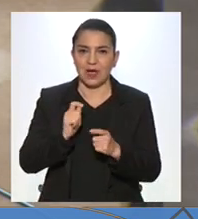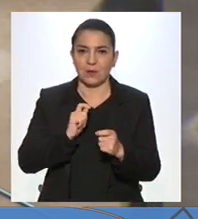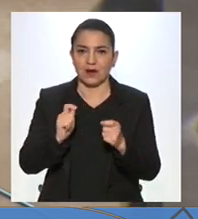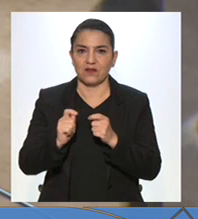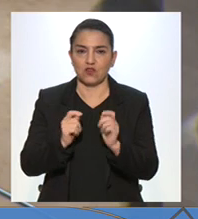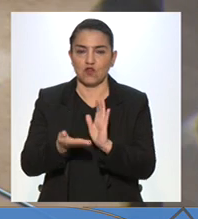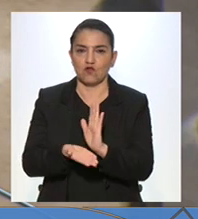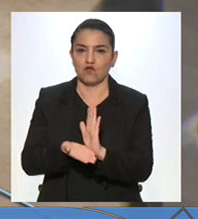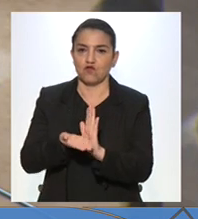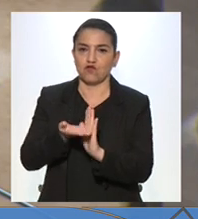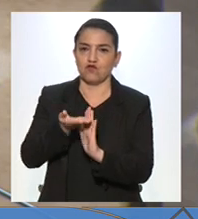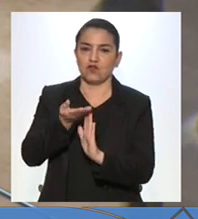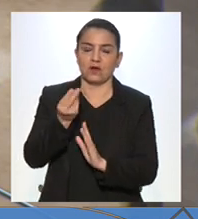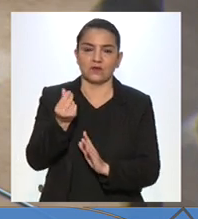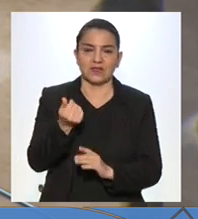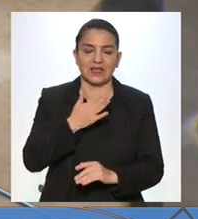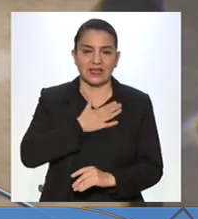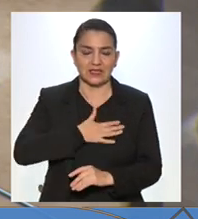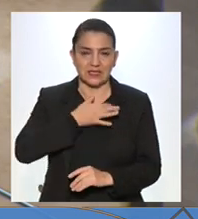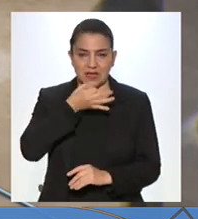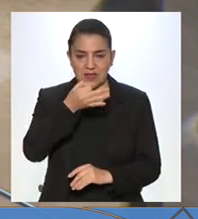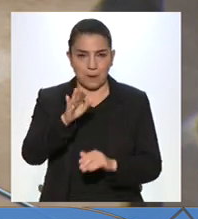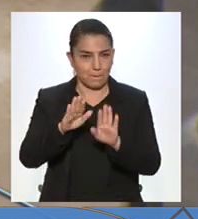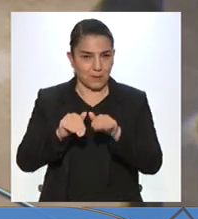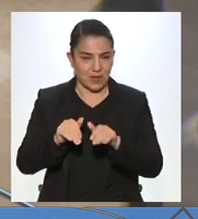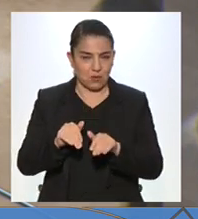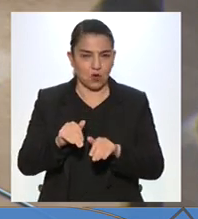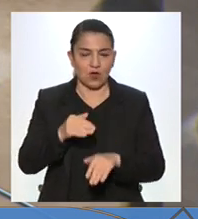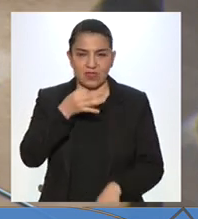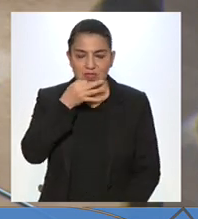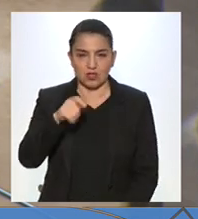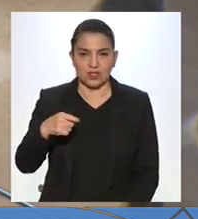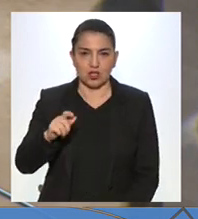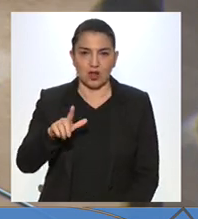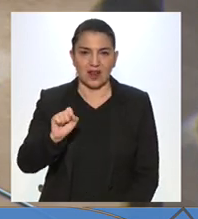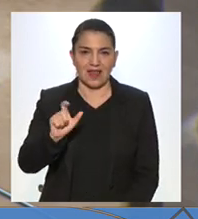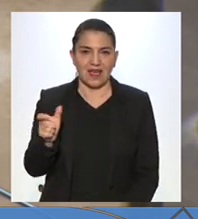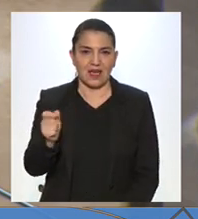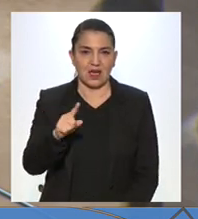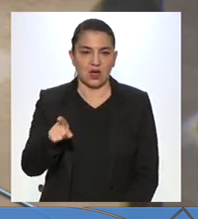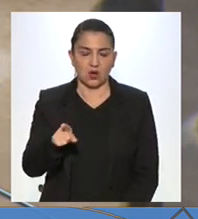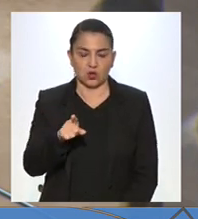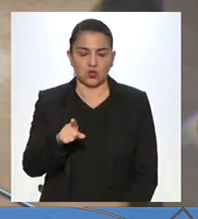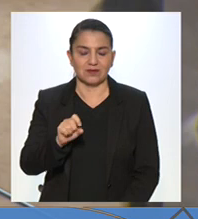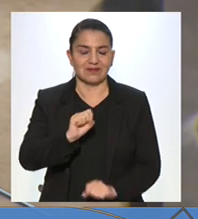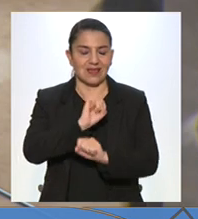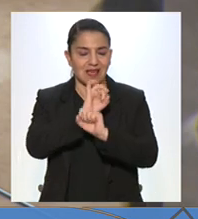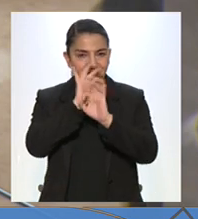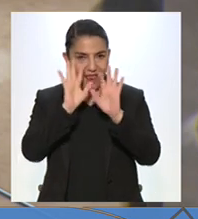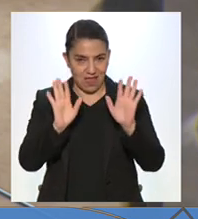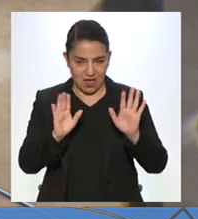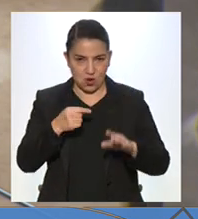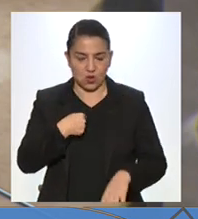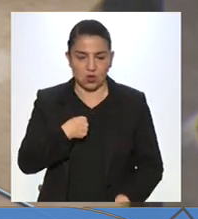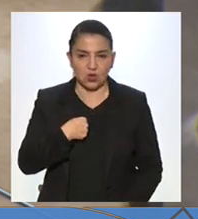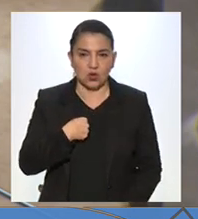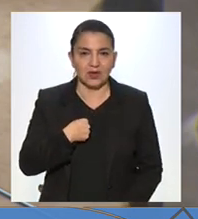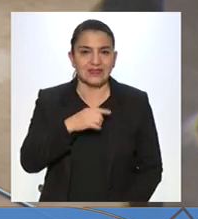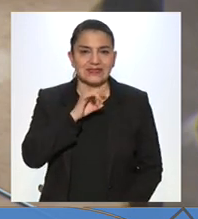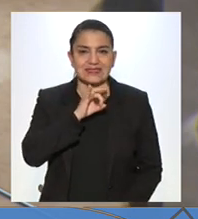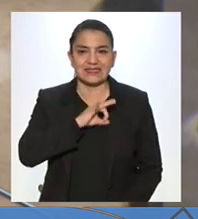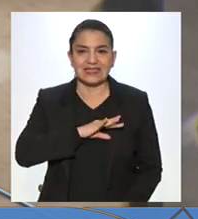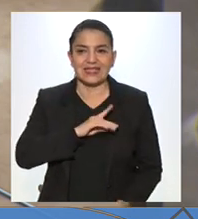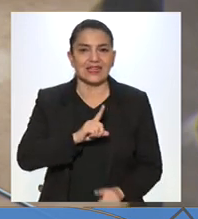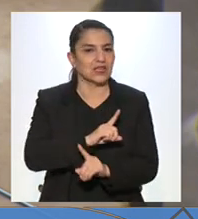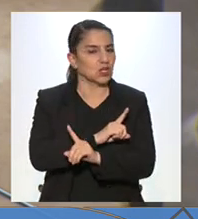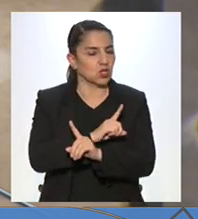inflacionaria. Yo quisiera, y algo que también mencionó el senador Lagos Weber, yo quisiera ser claro en esto. Chile no está